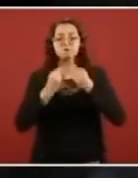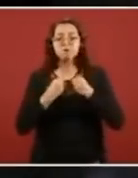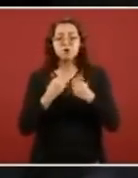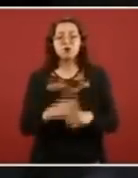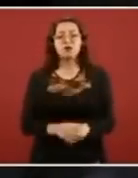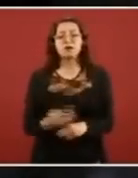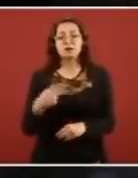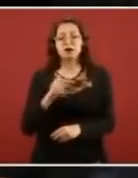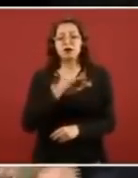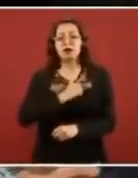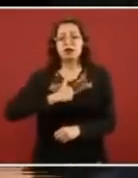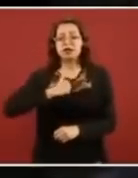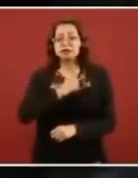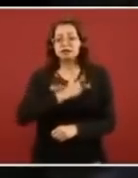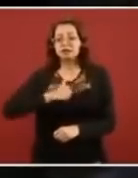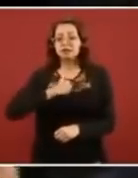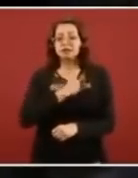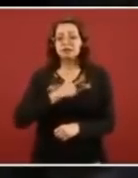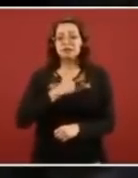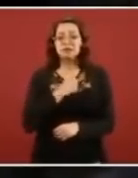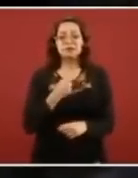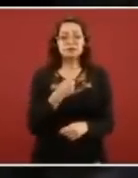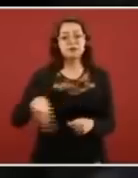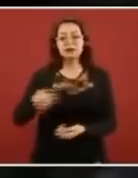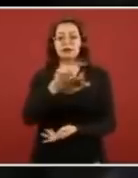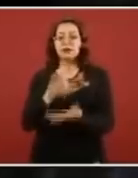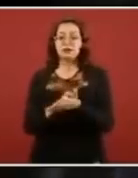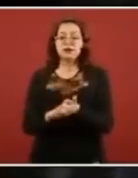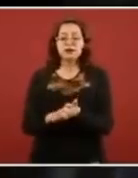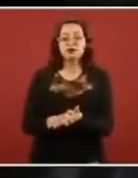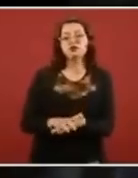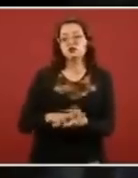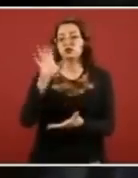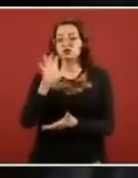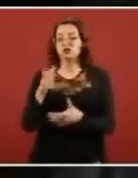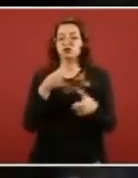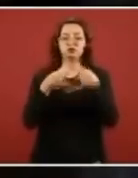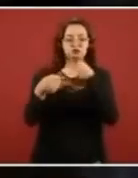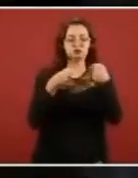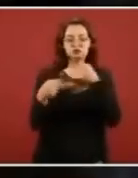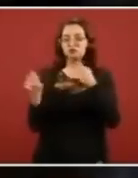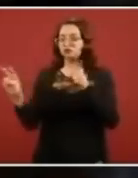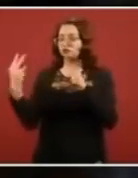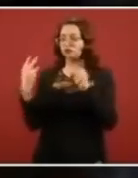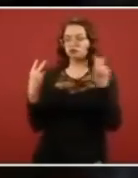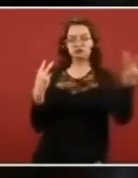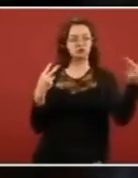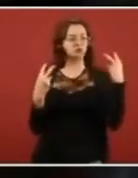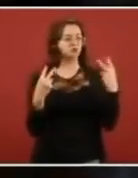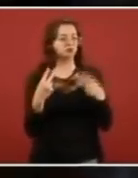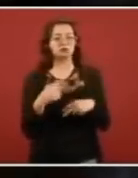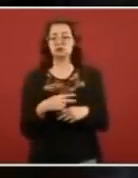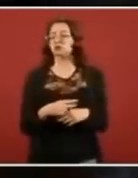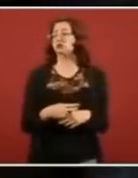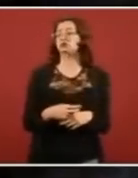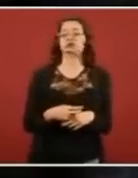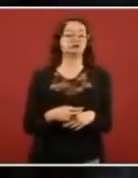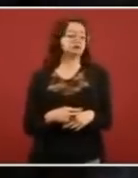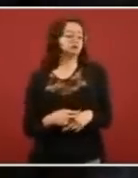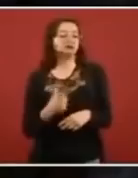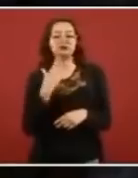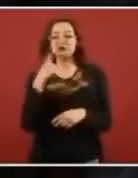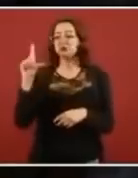mira, la mayoría, no todos, de los periodistas nos miran por encima del hombro, por debajo del